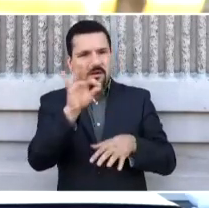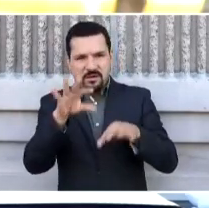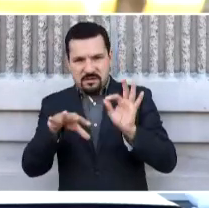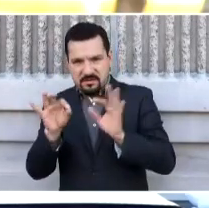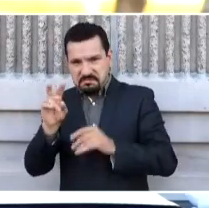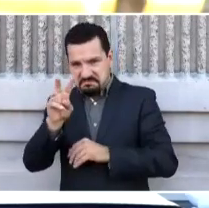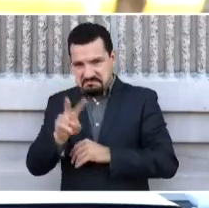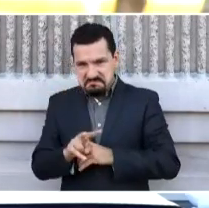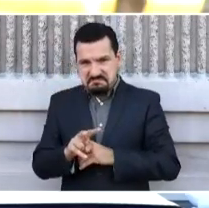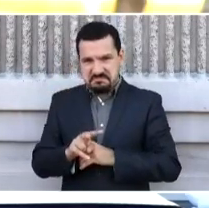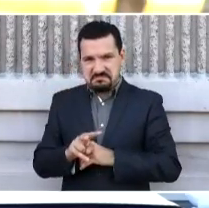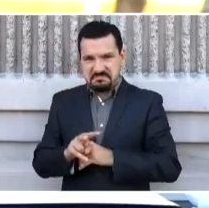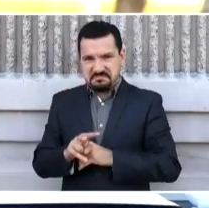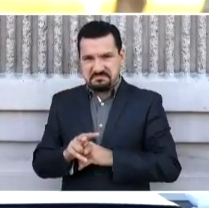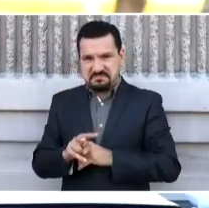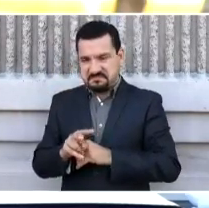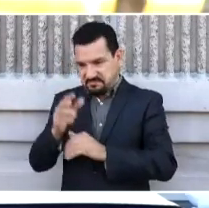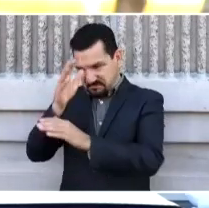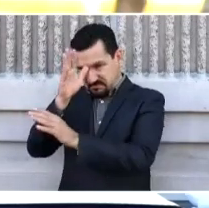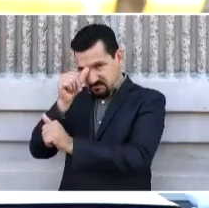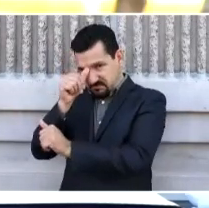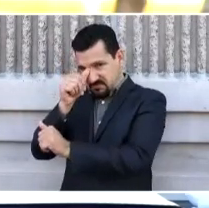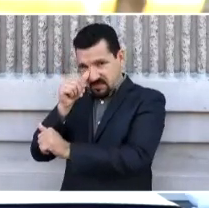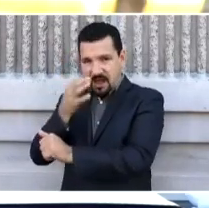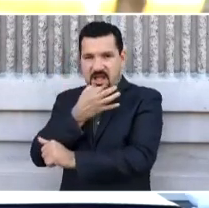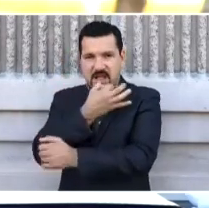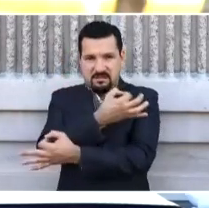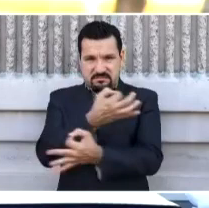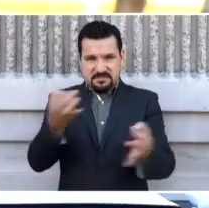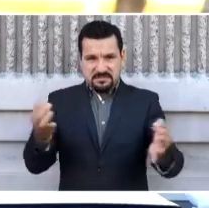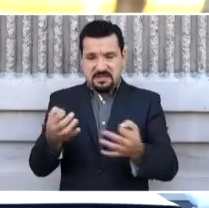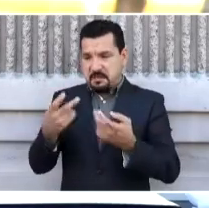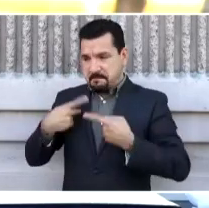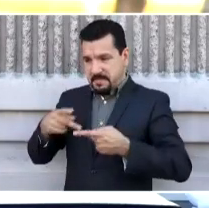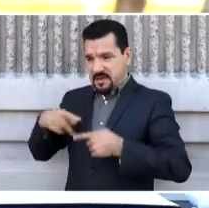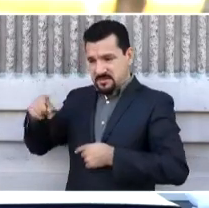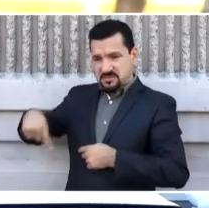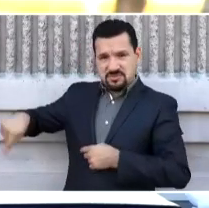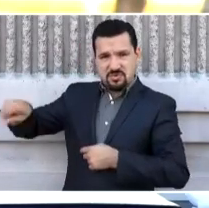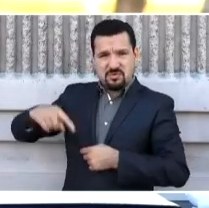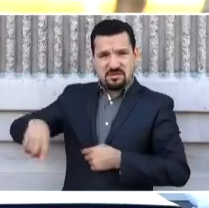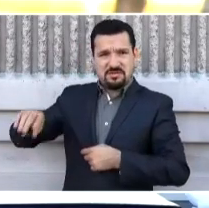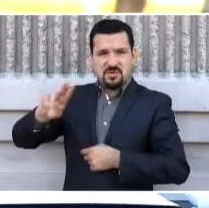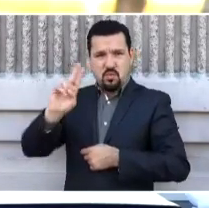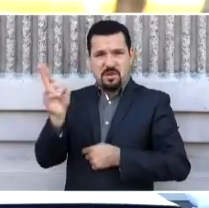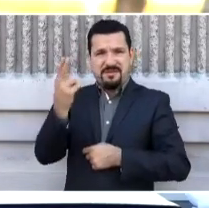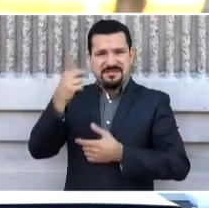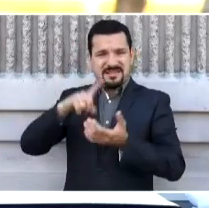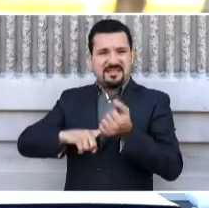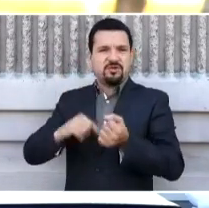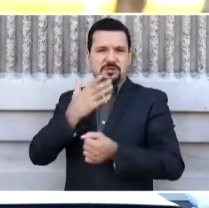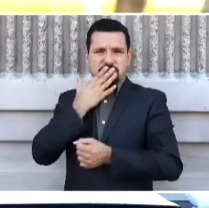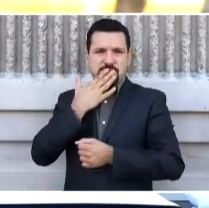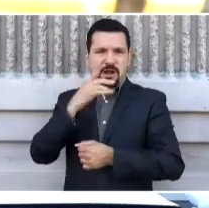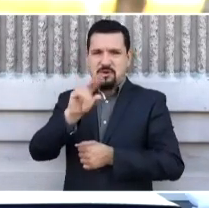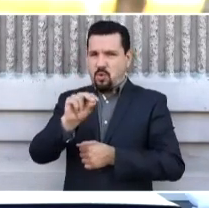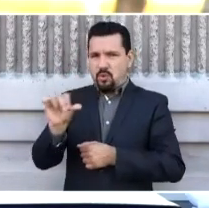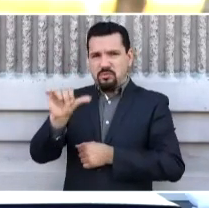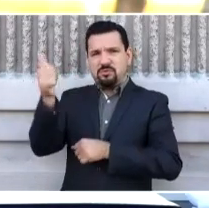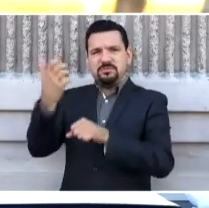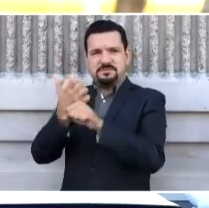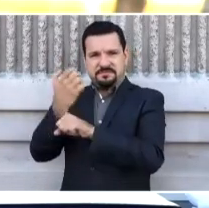consideración muy cuidadosamente los aportes de la Academia Sonorense. no de